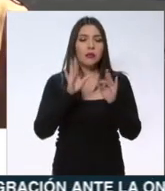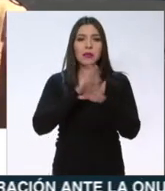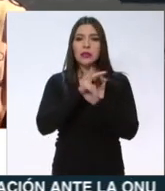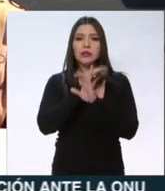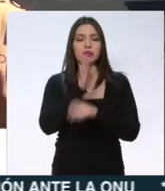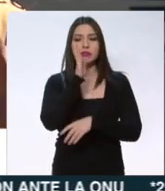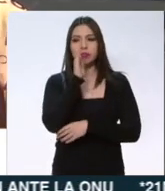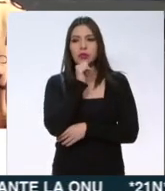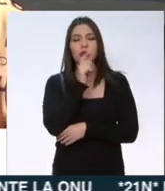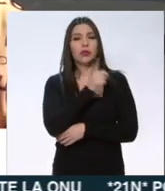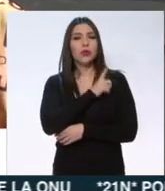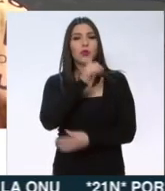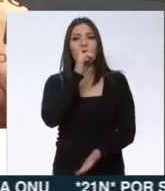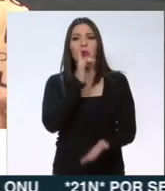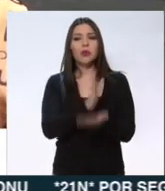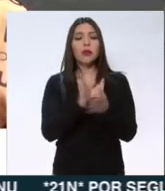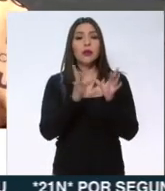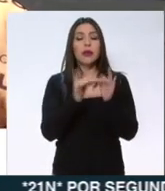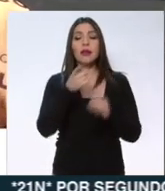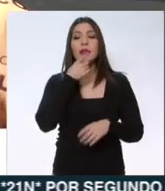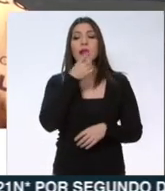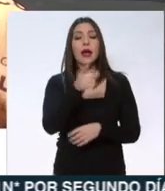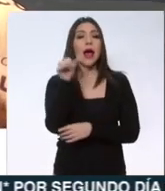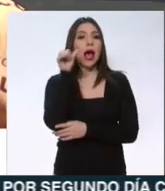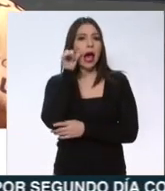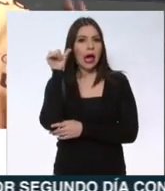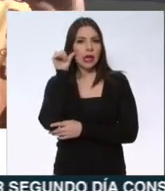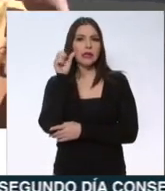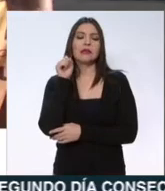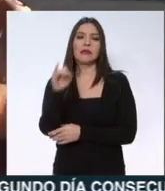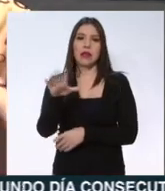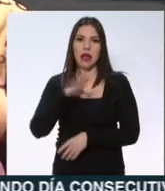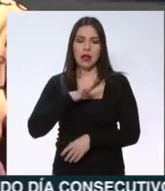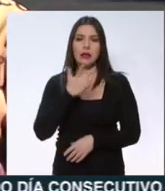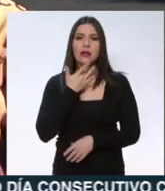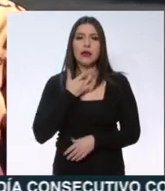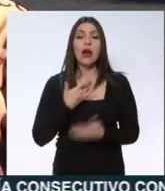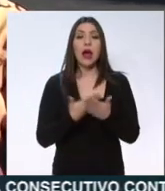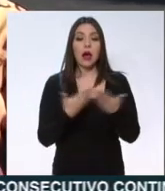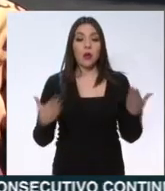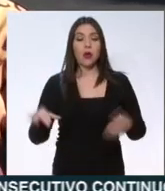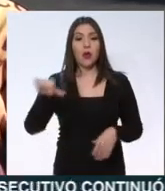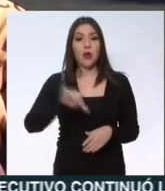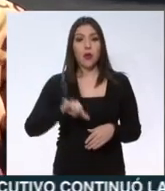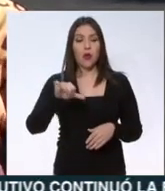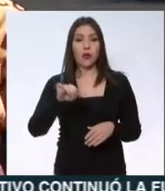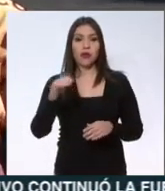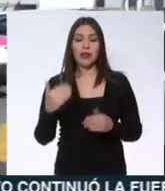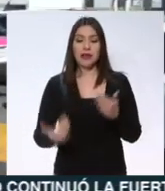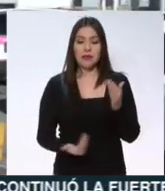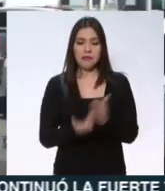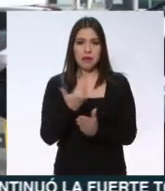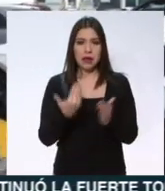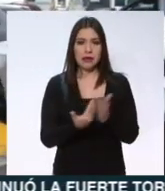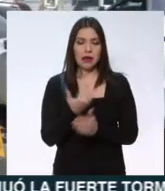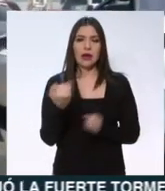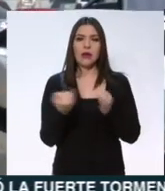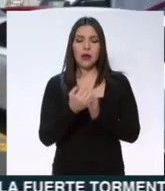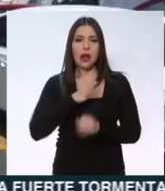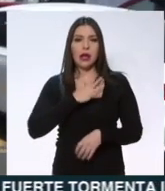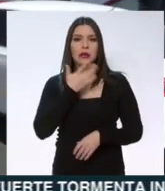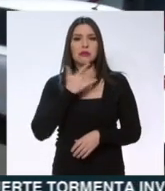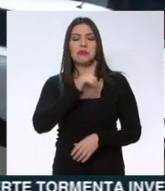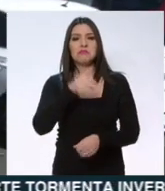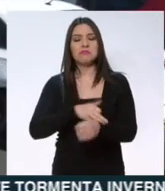adicional. Solamente nos indicaron que el día de ayer sí tuvieron gasolina y hoy durante el transcurso de la mañana. En el